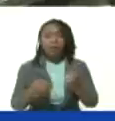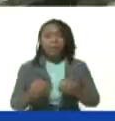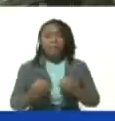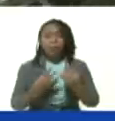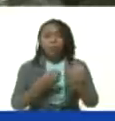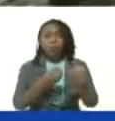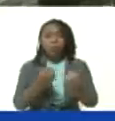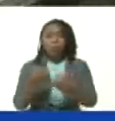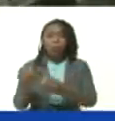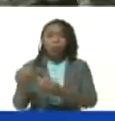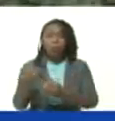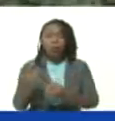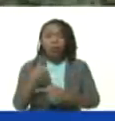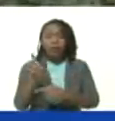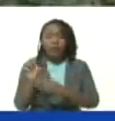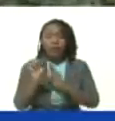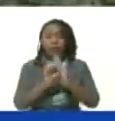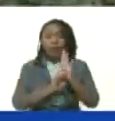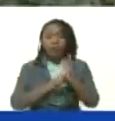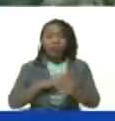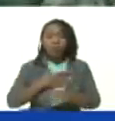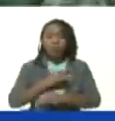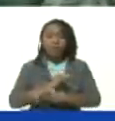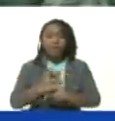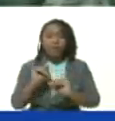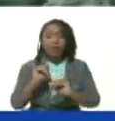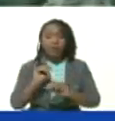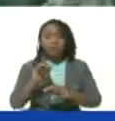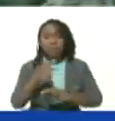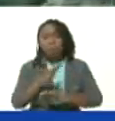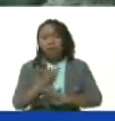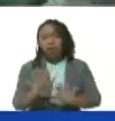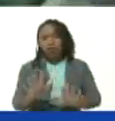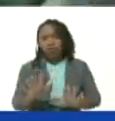virulentas, esa etapa podría cesar.